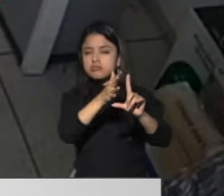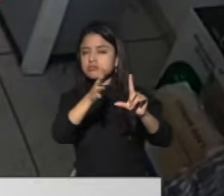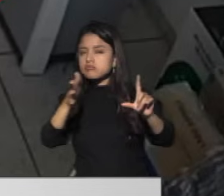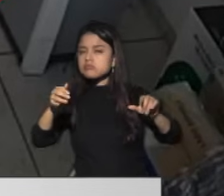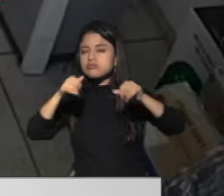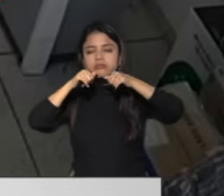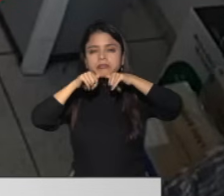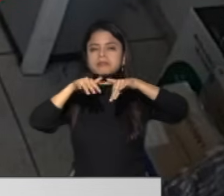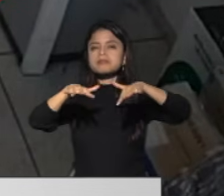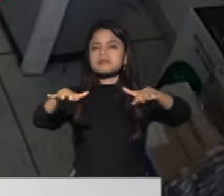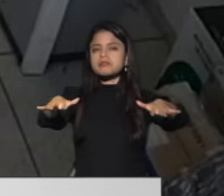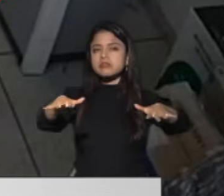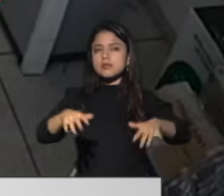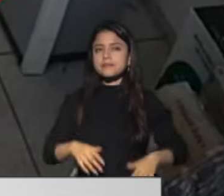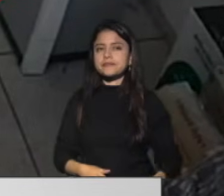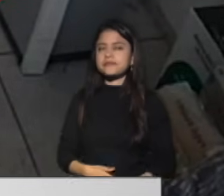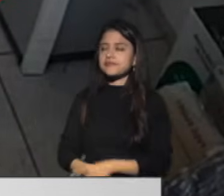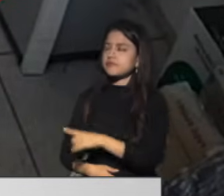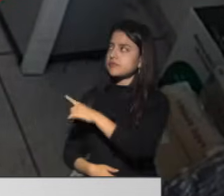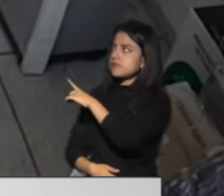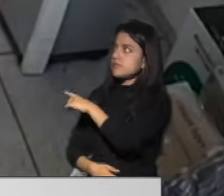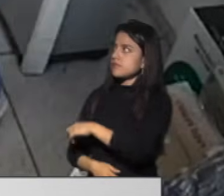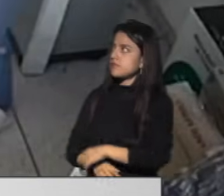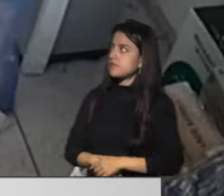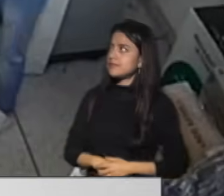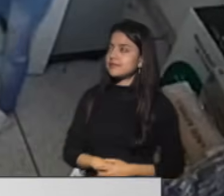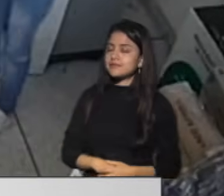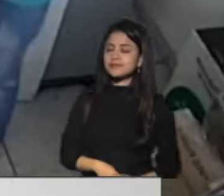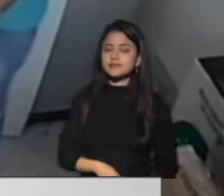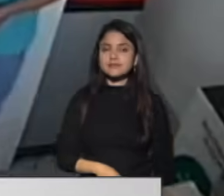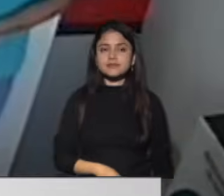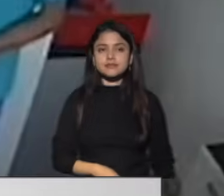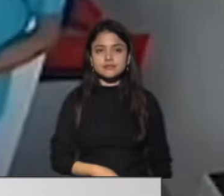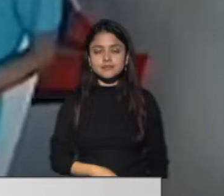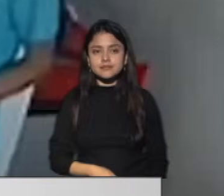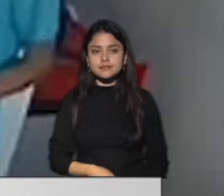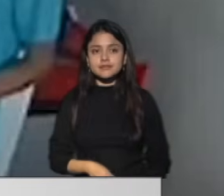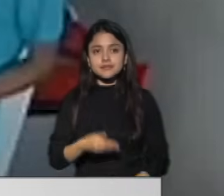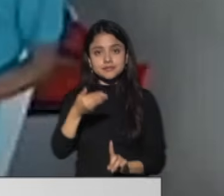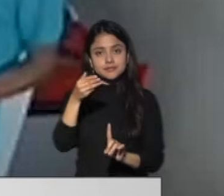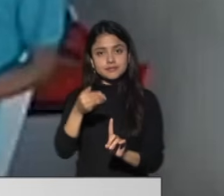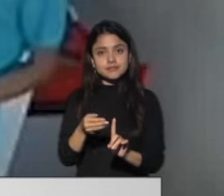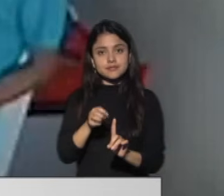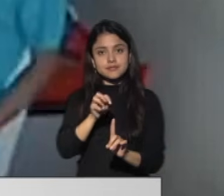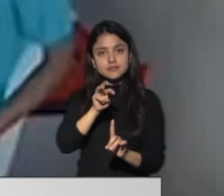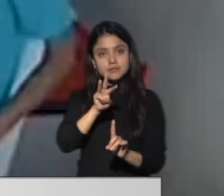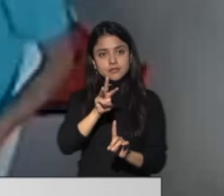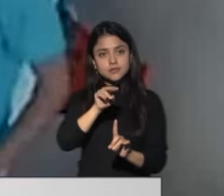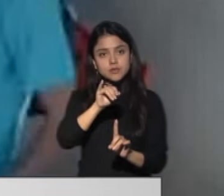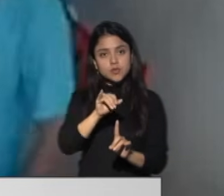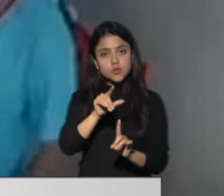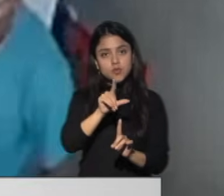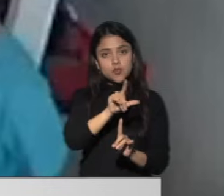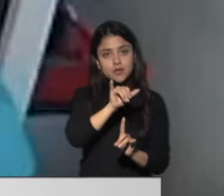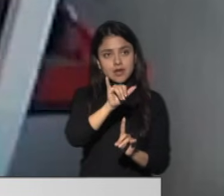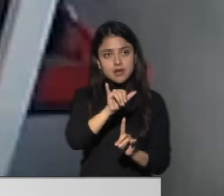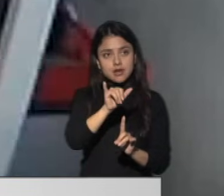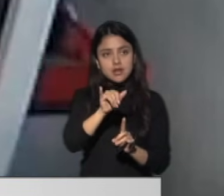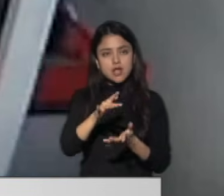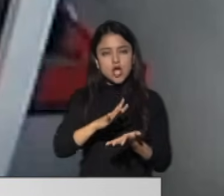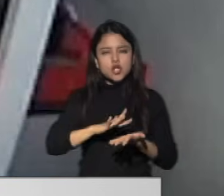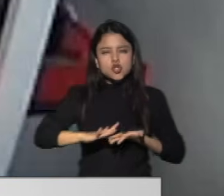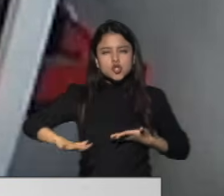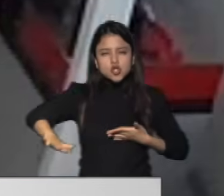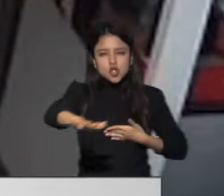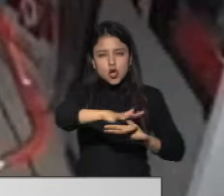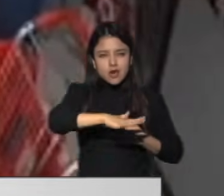de supermercados en los que se ve a William Andrés Pérez Valera, alias Willy, asaltando establecimientos comerciales de Soledad y